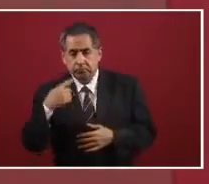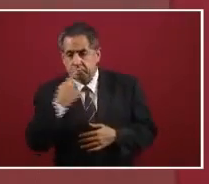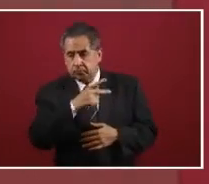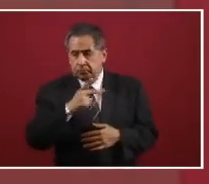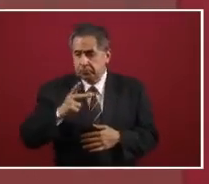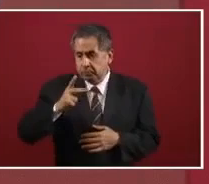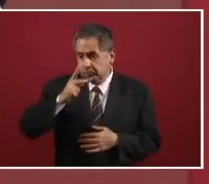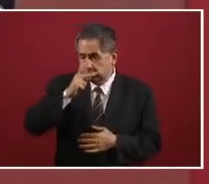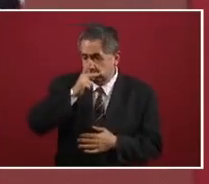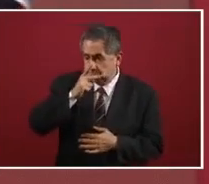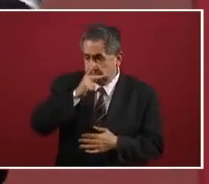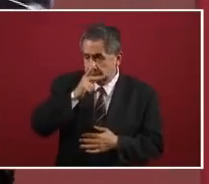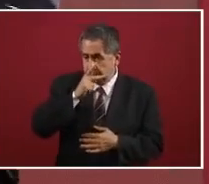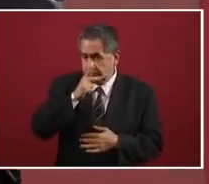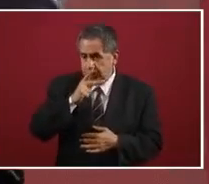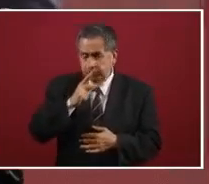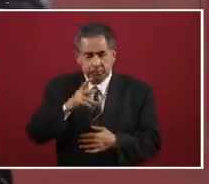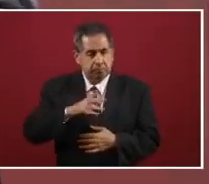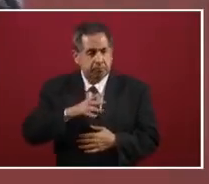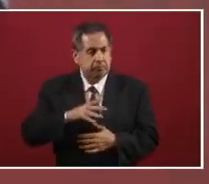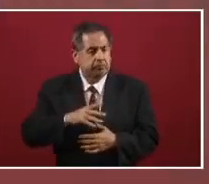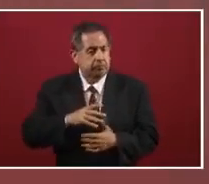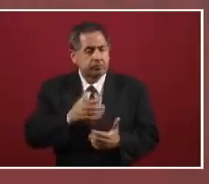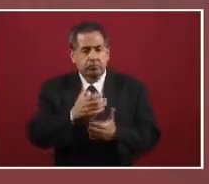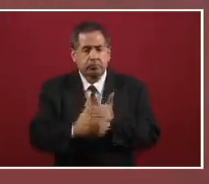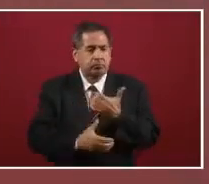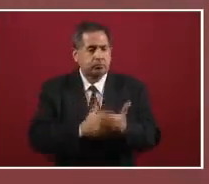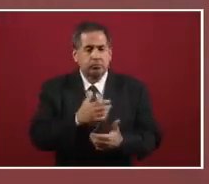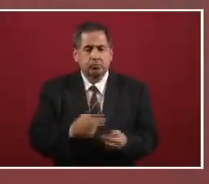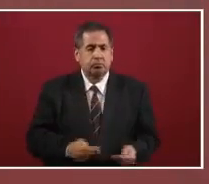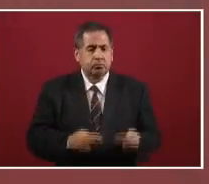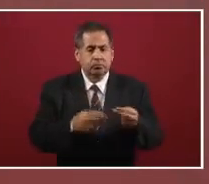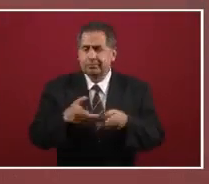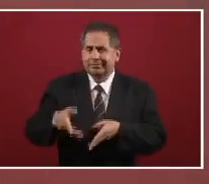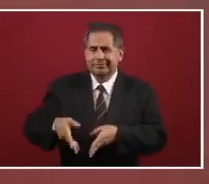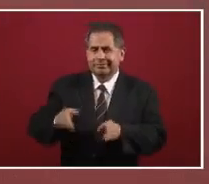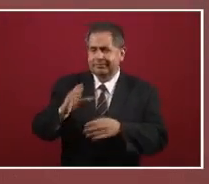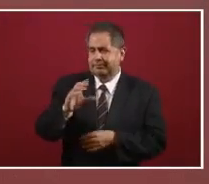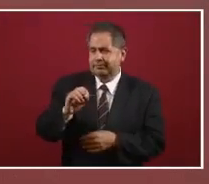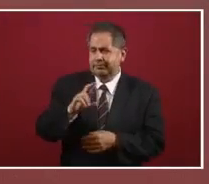tenía un comercio aquí en Corregidor